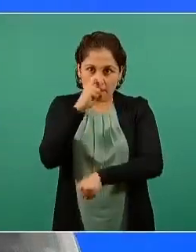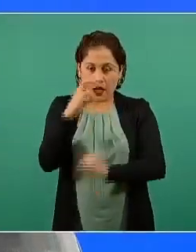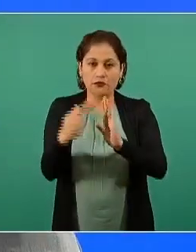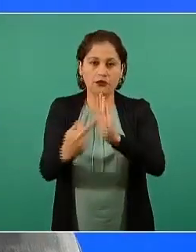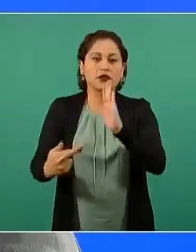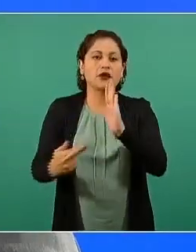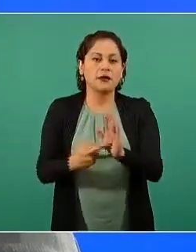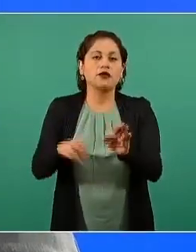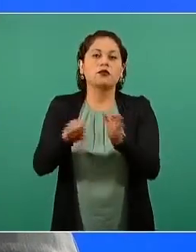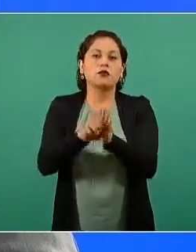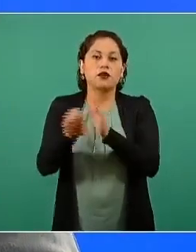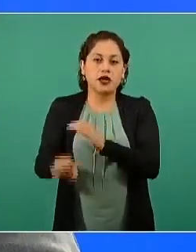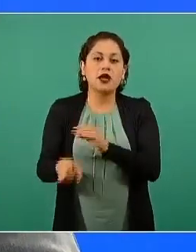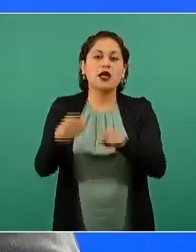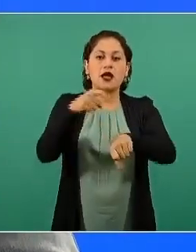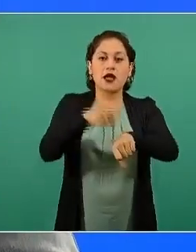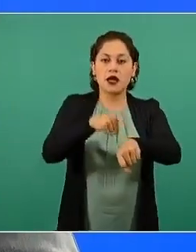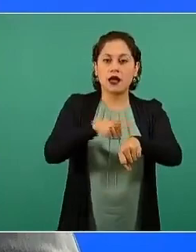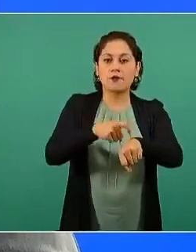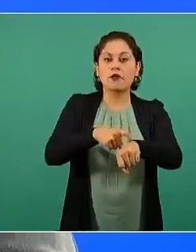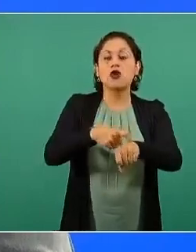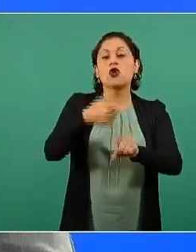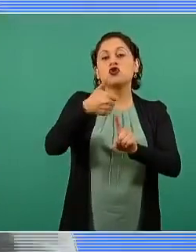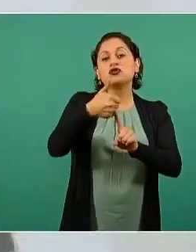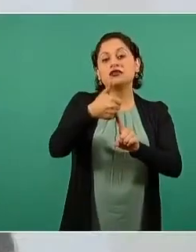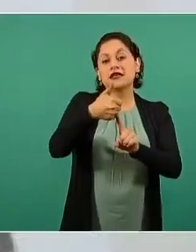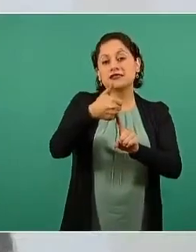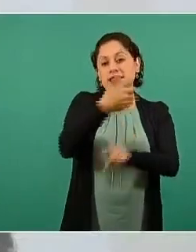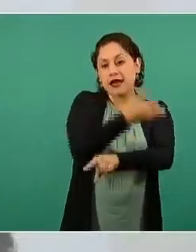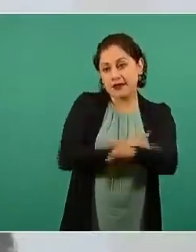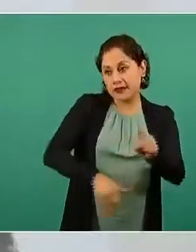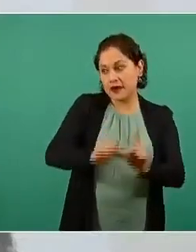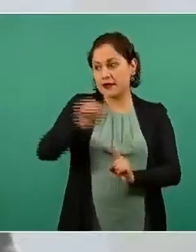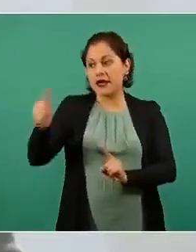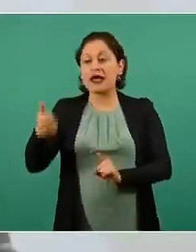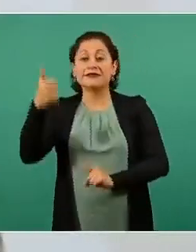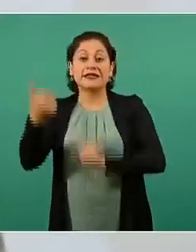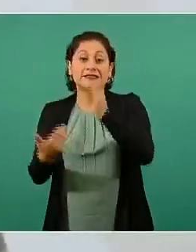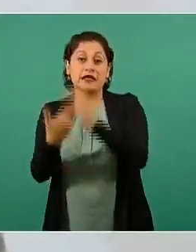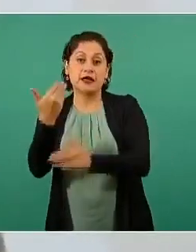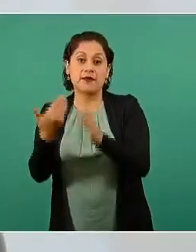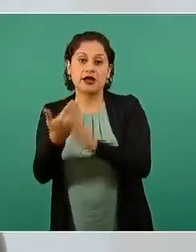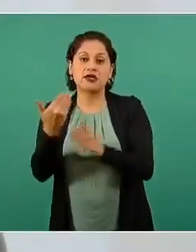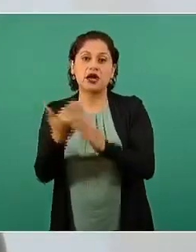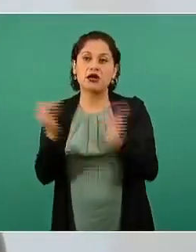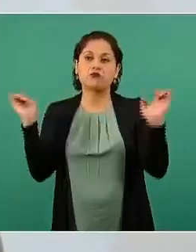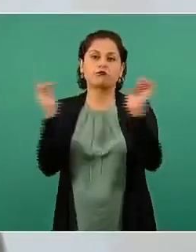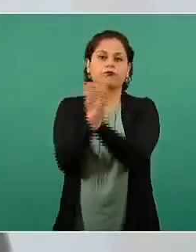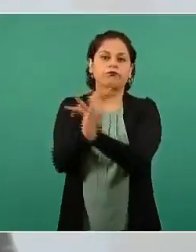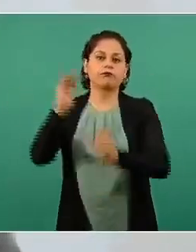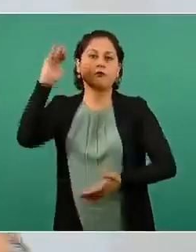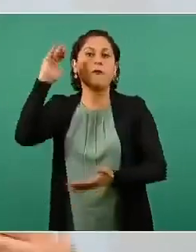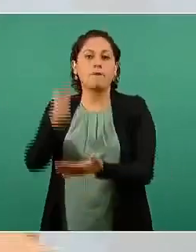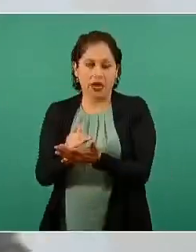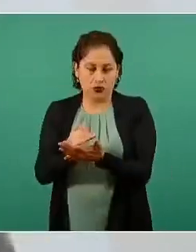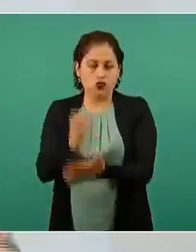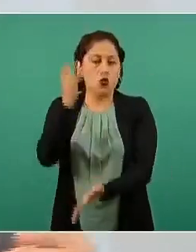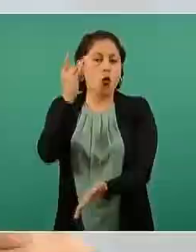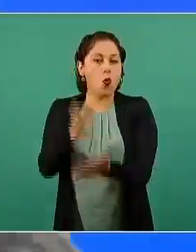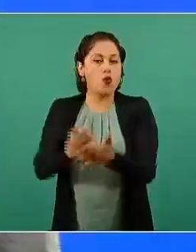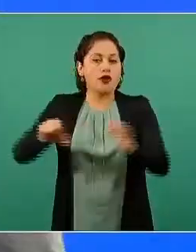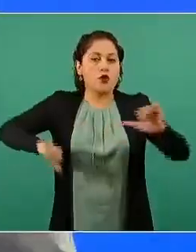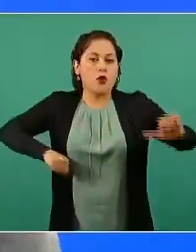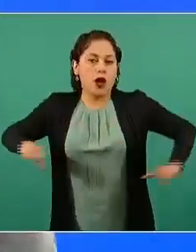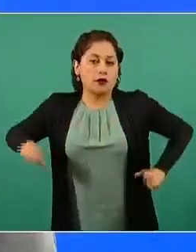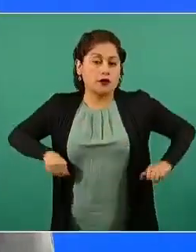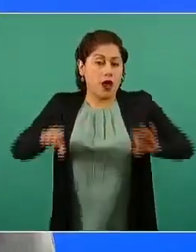de la circulación entre las 18 y las 6 de la mañana, y con autorización para hacer actividades esenciales y